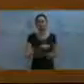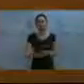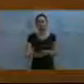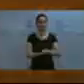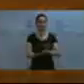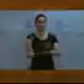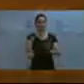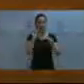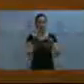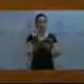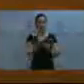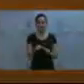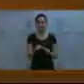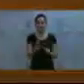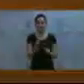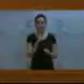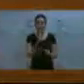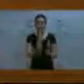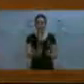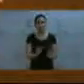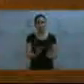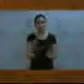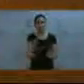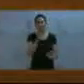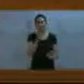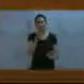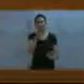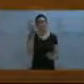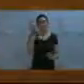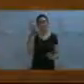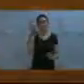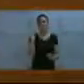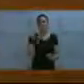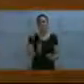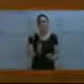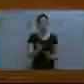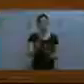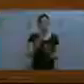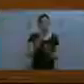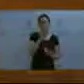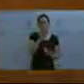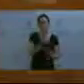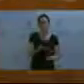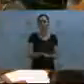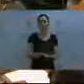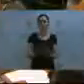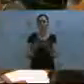porque ni tan siquiera usted tiene interés porque no pide esta información de un estudio que pide que se haga, vamos a votar negativamente.